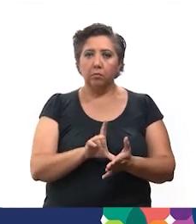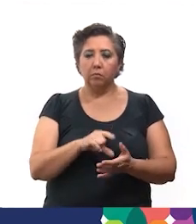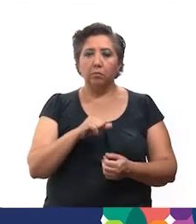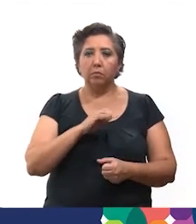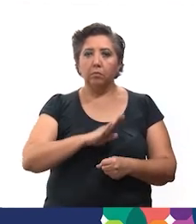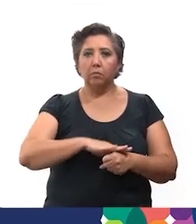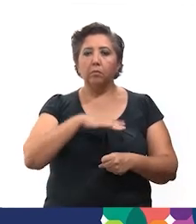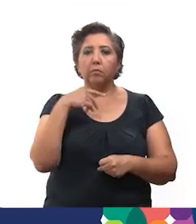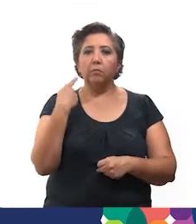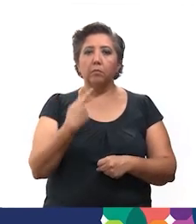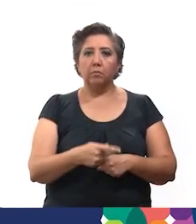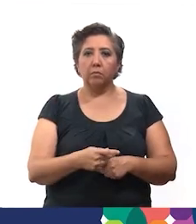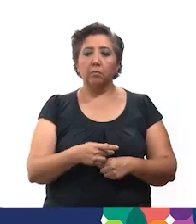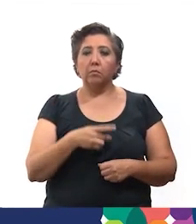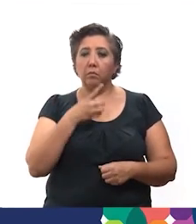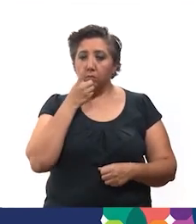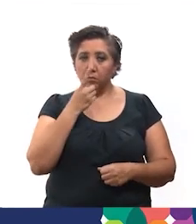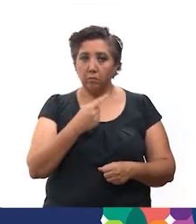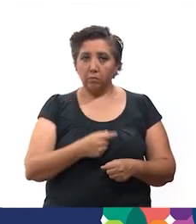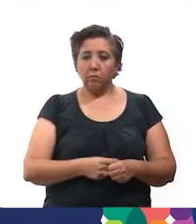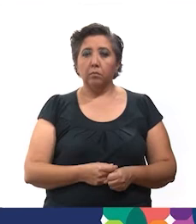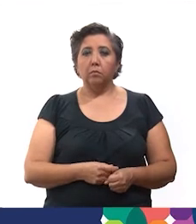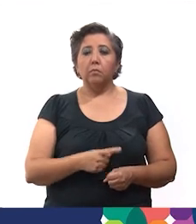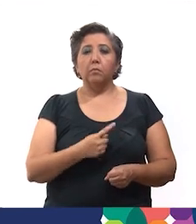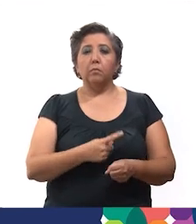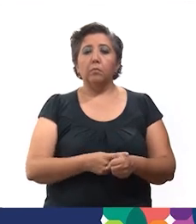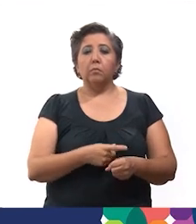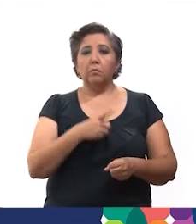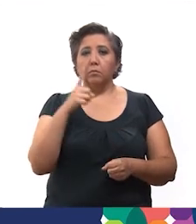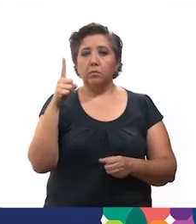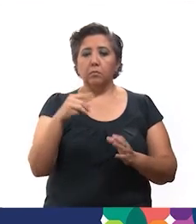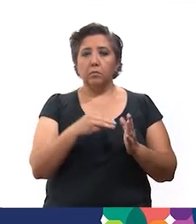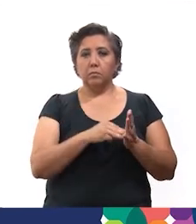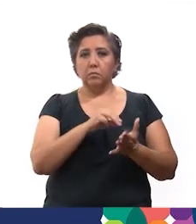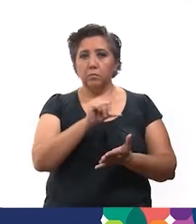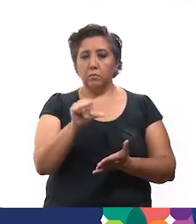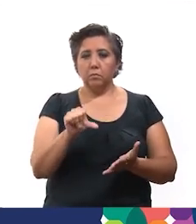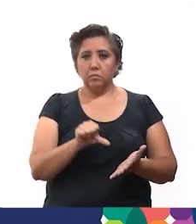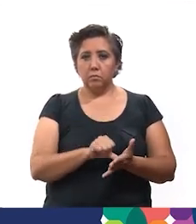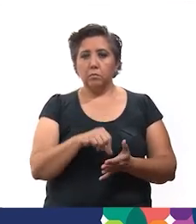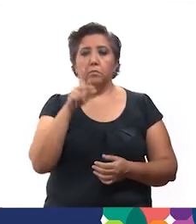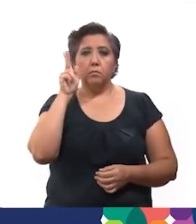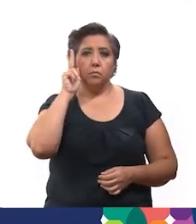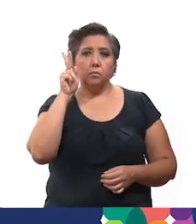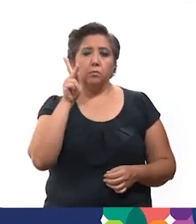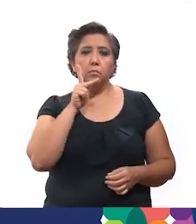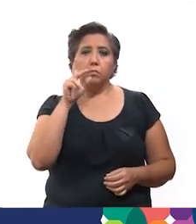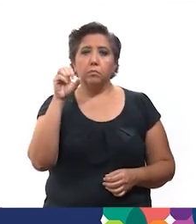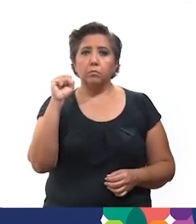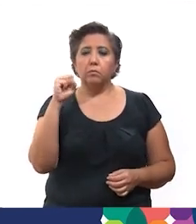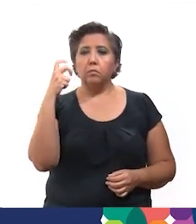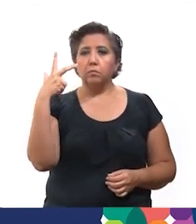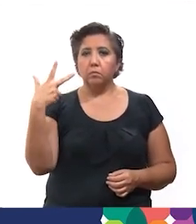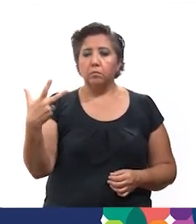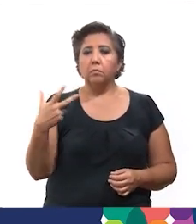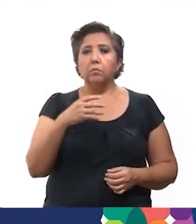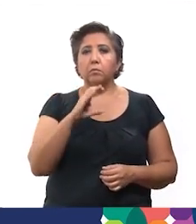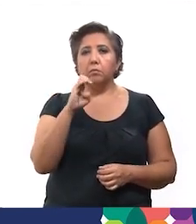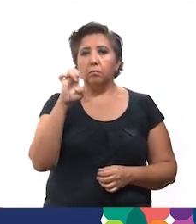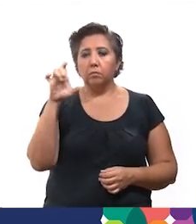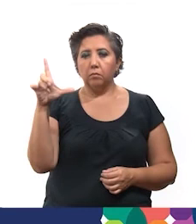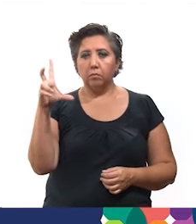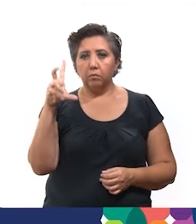trescientos cuarenta y dos, Tulaquenil, cuatro mil trescientos noventa y tres, Tuchumukil, siete mil cuarenta y cuatro, Tunojolil, once mil